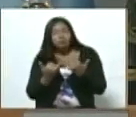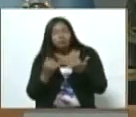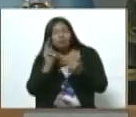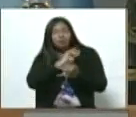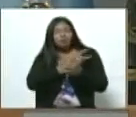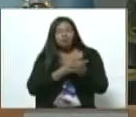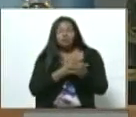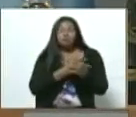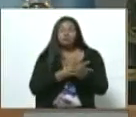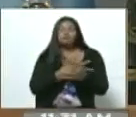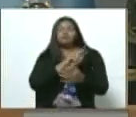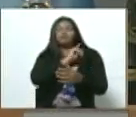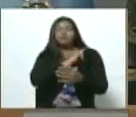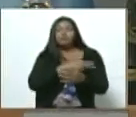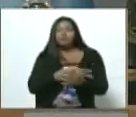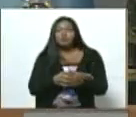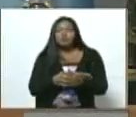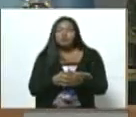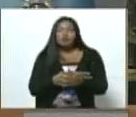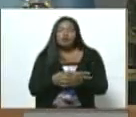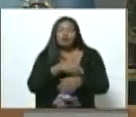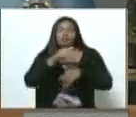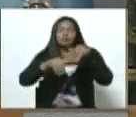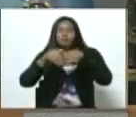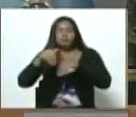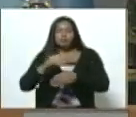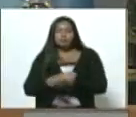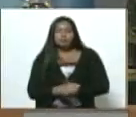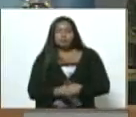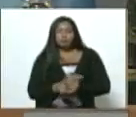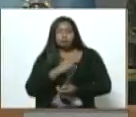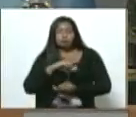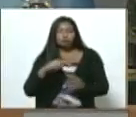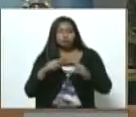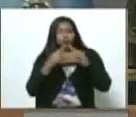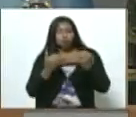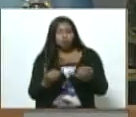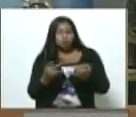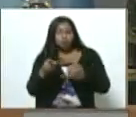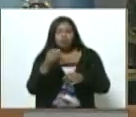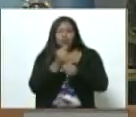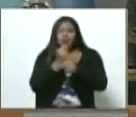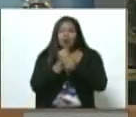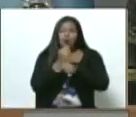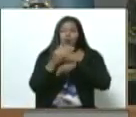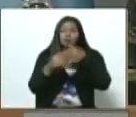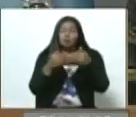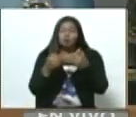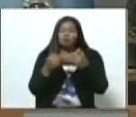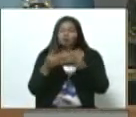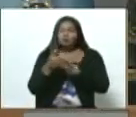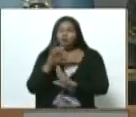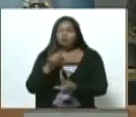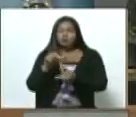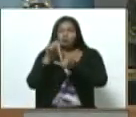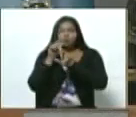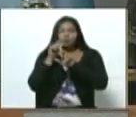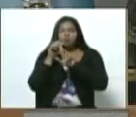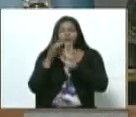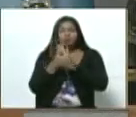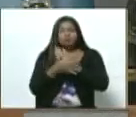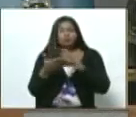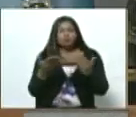poder electoral, y ahora se encuentra en este trabajo de seleccionar